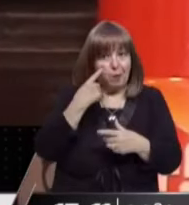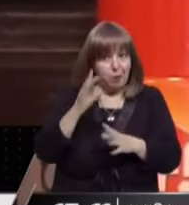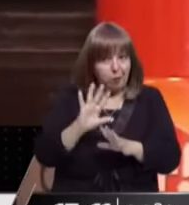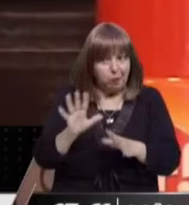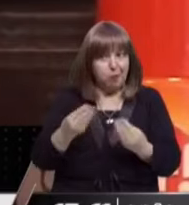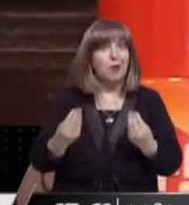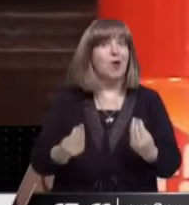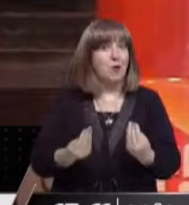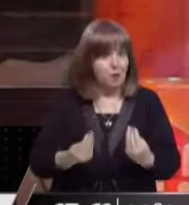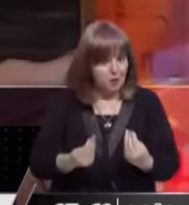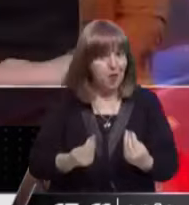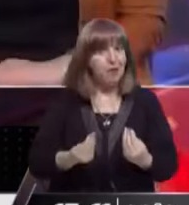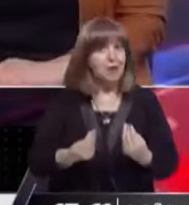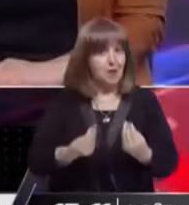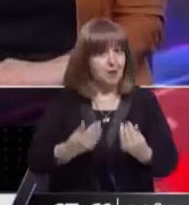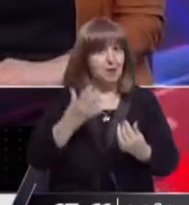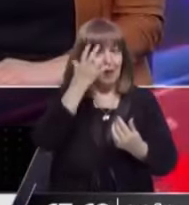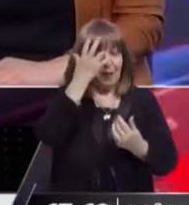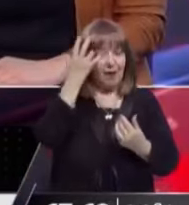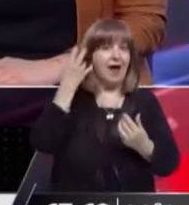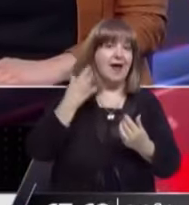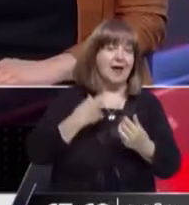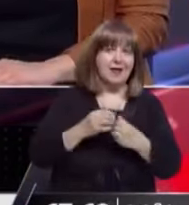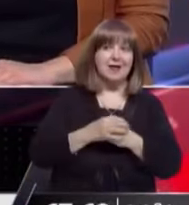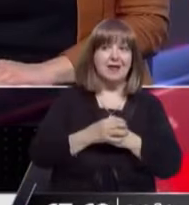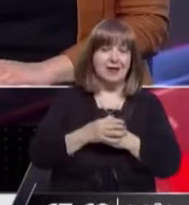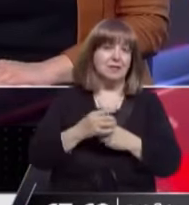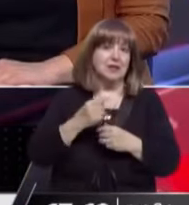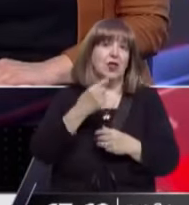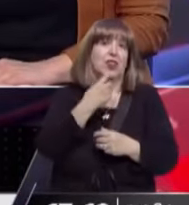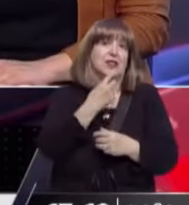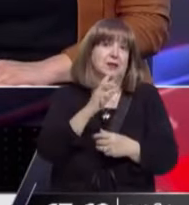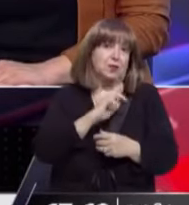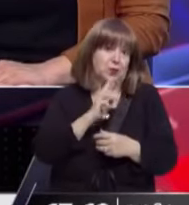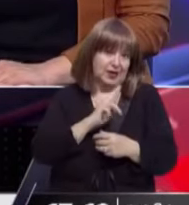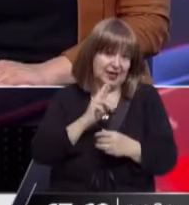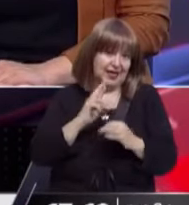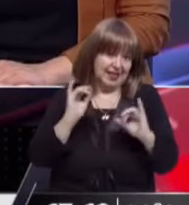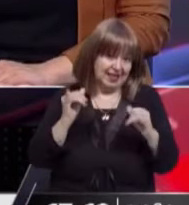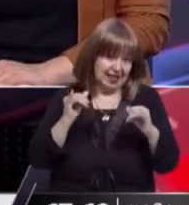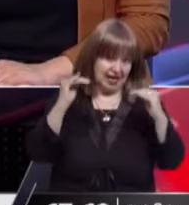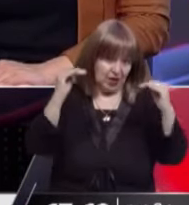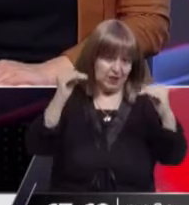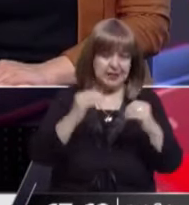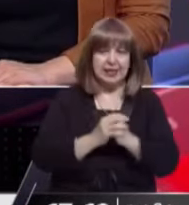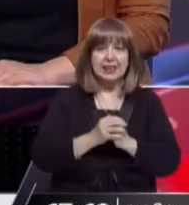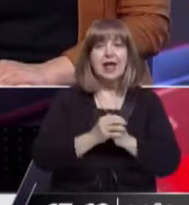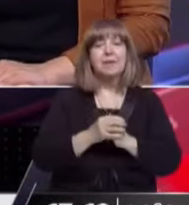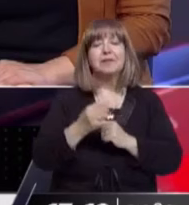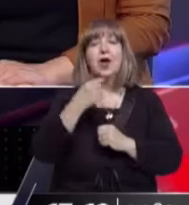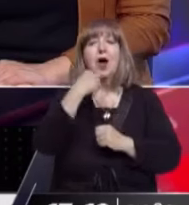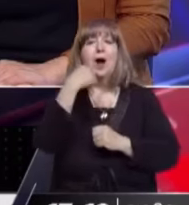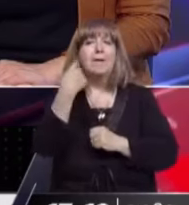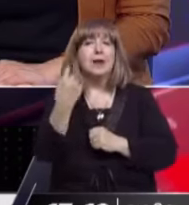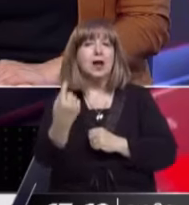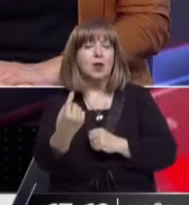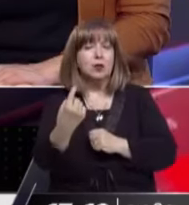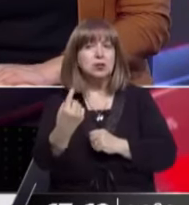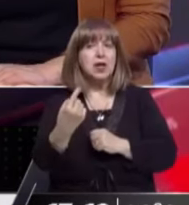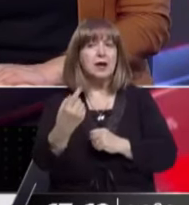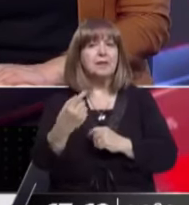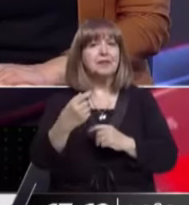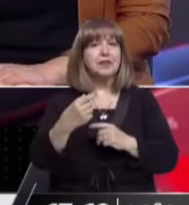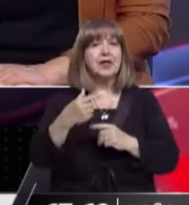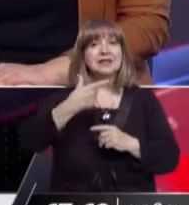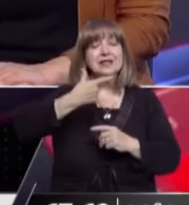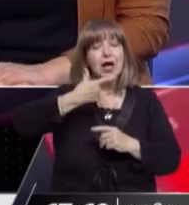Bueno, queda muy claro, Marcela, y transmitirle a Ana María, ¿tenemos miedo a las enfermedades de transmisión sexual o no? ¿Tomamos conciencia, hombres